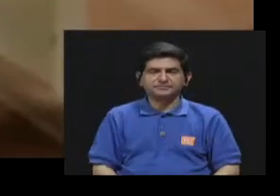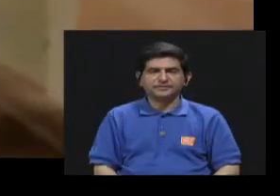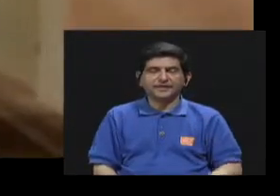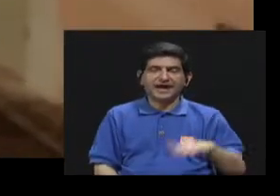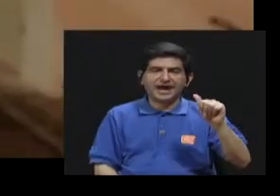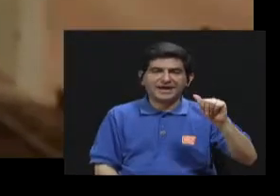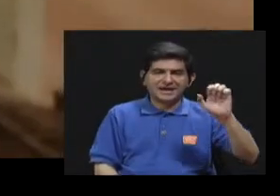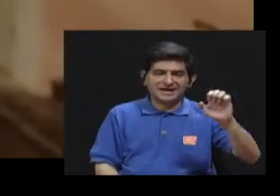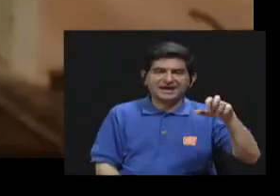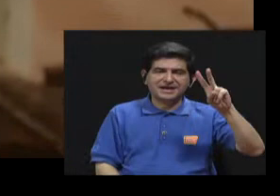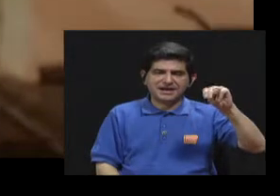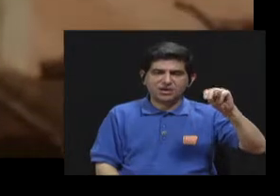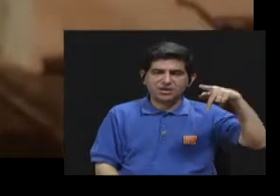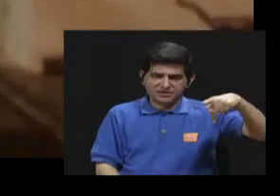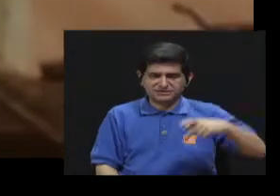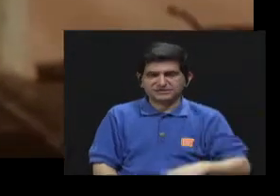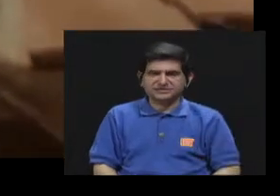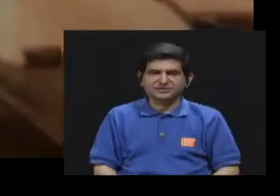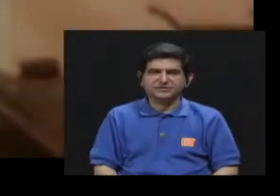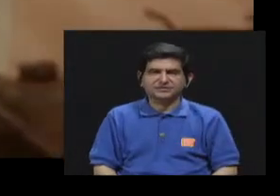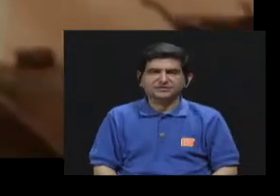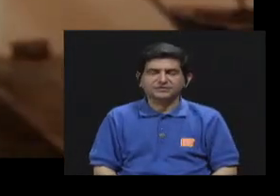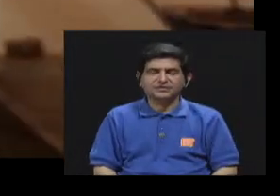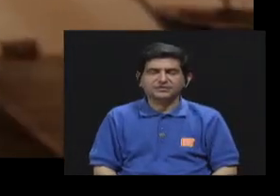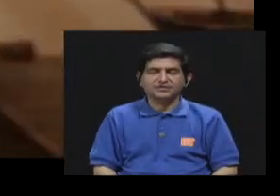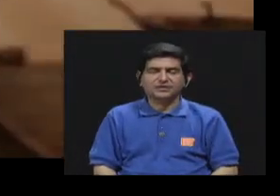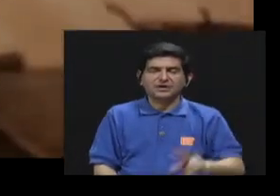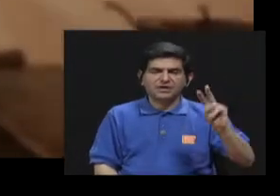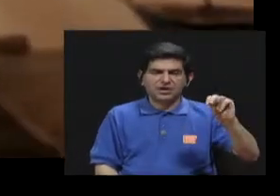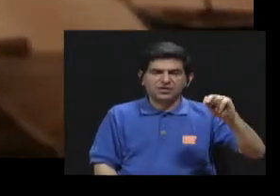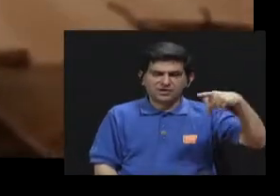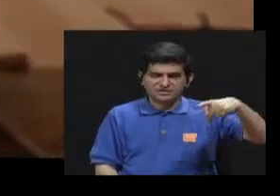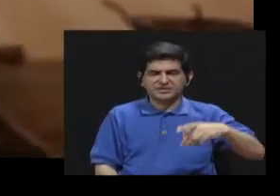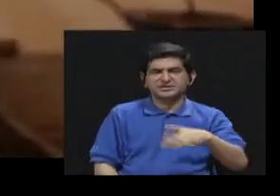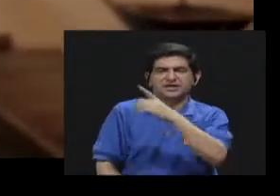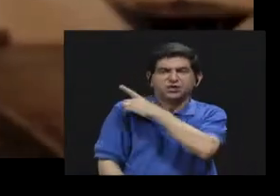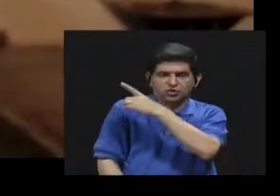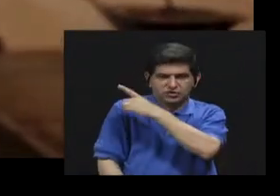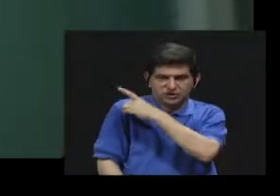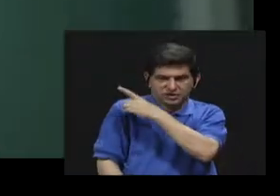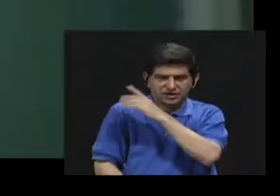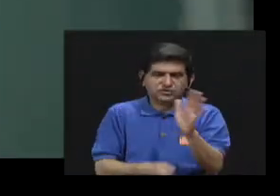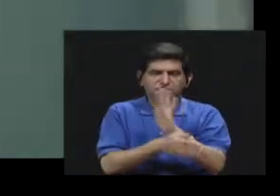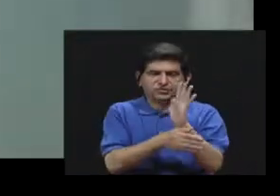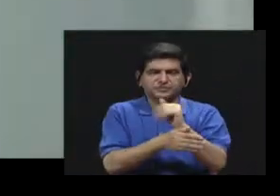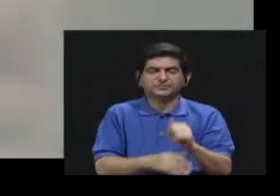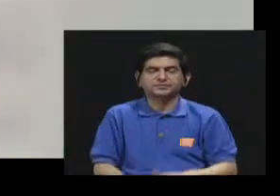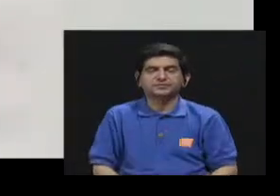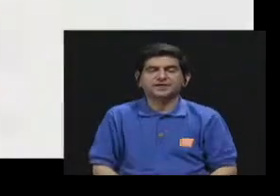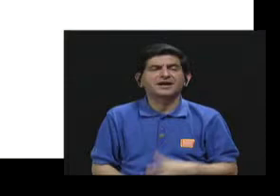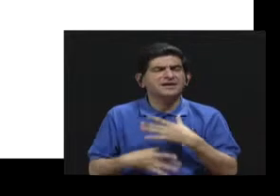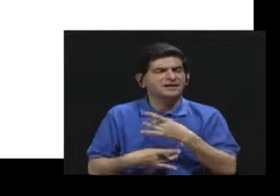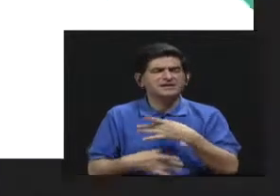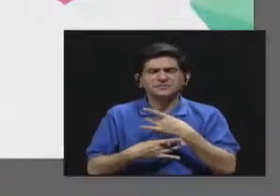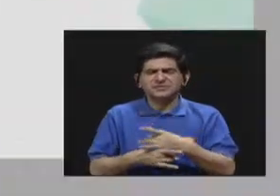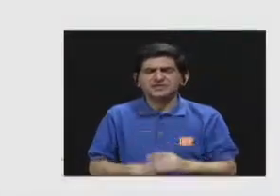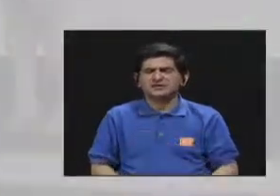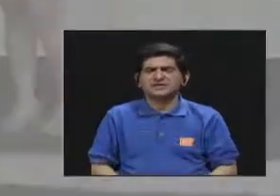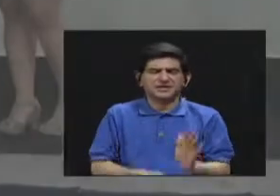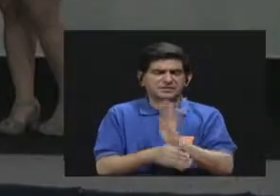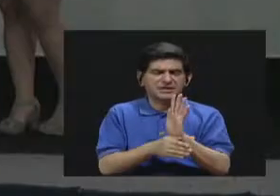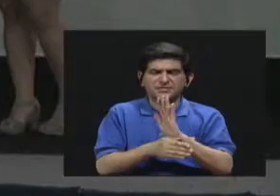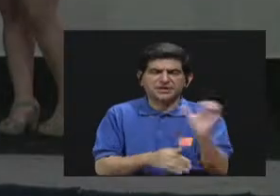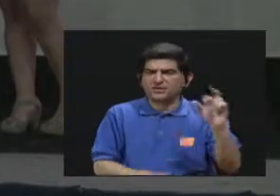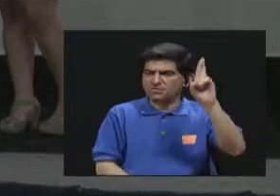y Nicolás Pacheco. Ariel, Nicolás, director de la película. Es interesante porque esta película no se filmó en